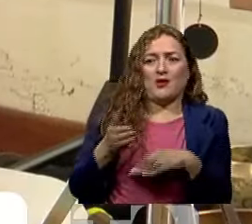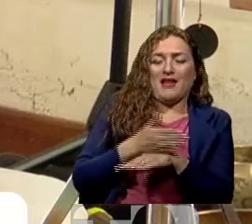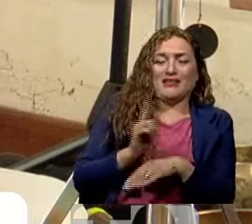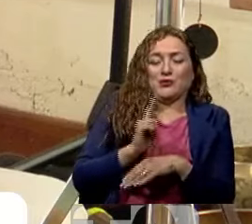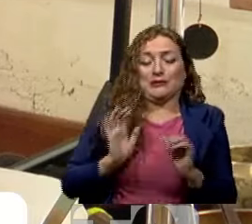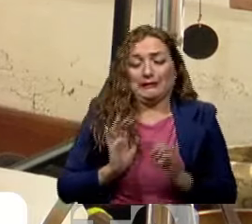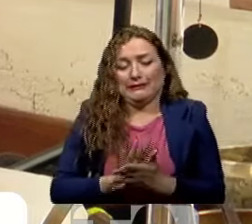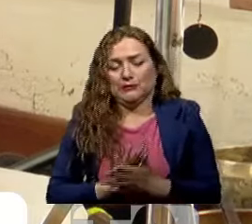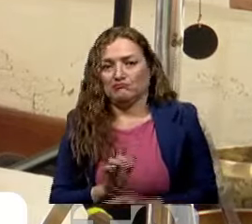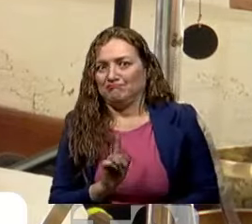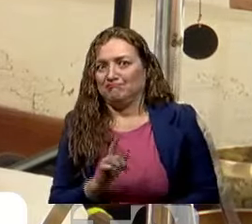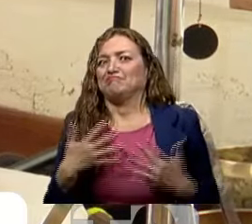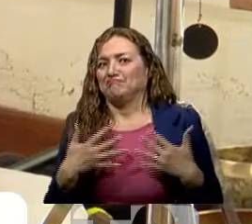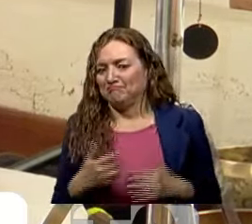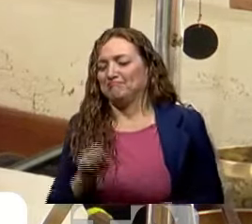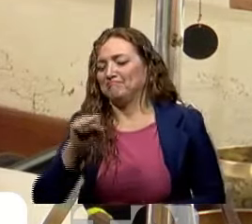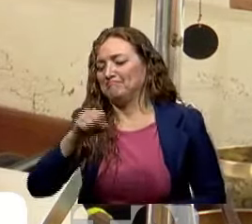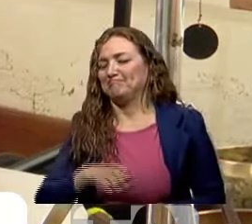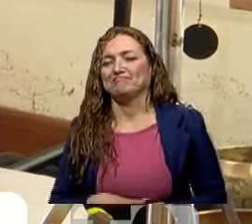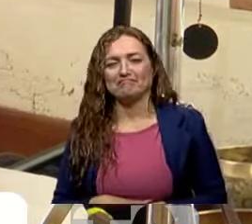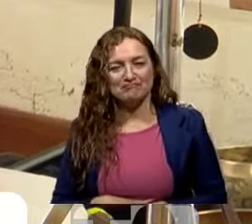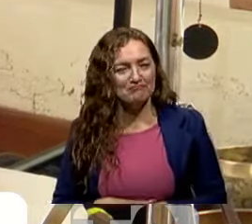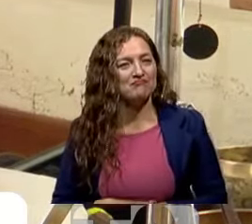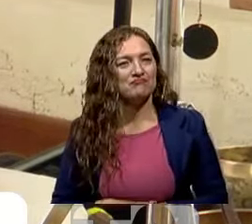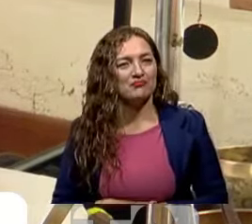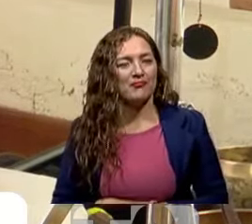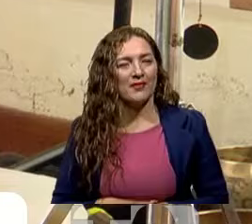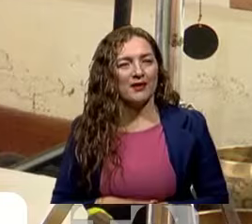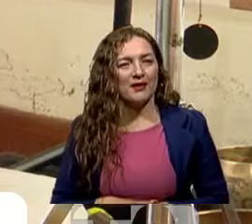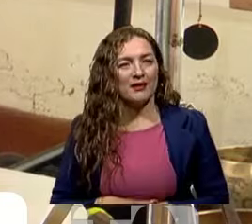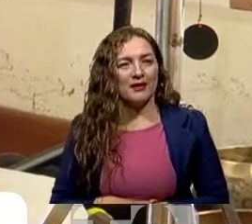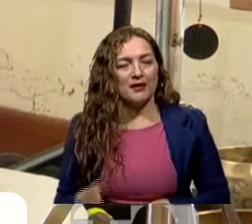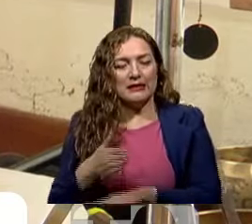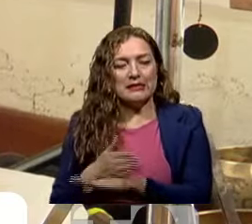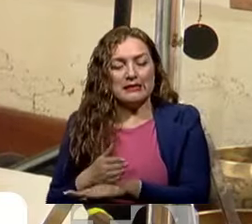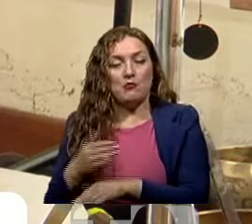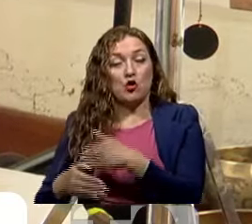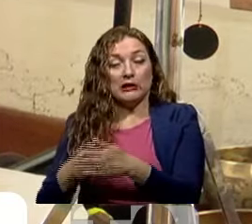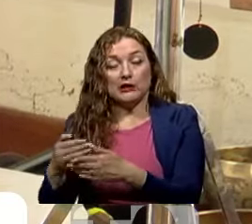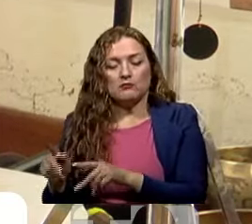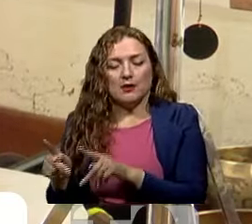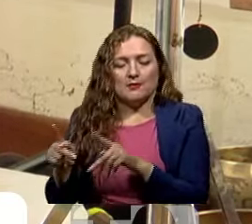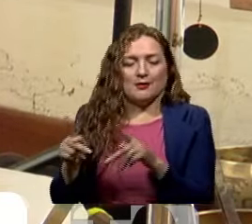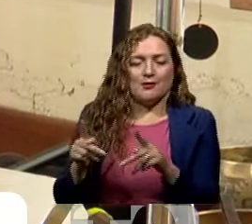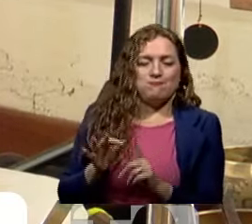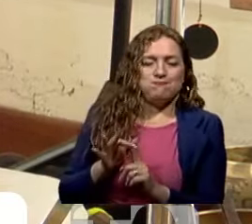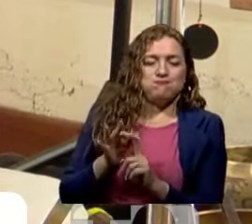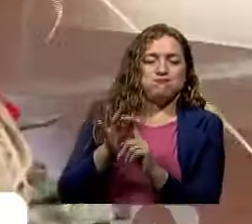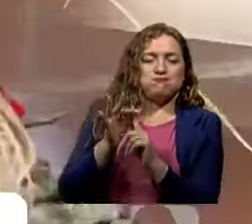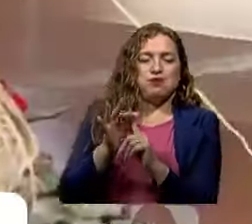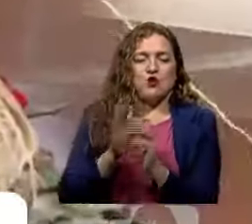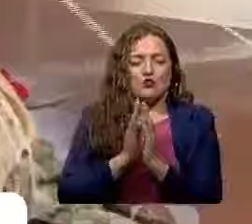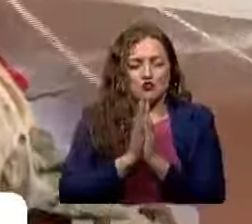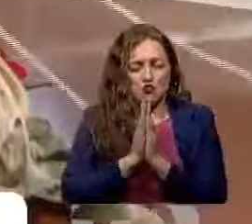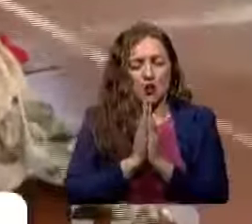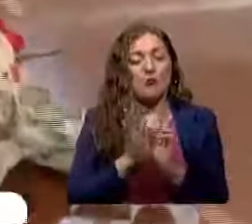a escena. Pues sí, todavía tienes nervios. Es entrar en una preparación muy sagrada, es un ritual.